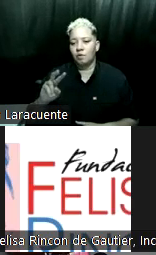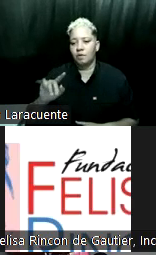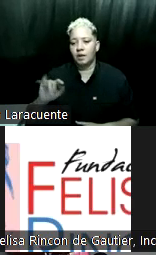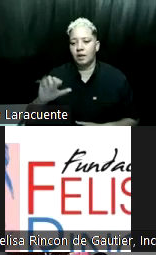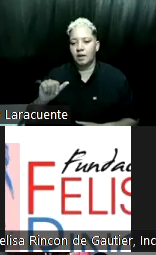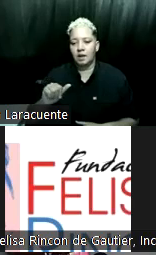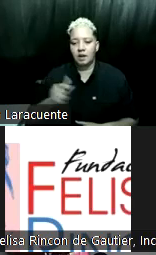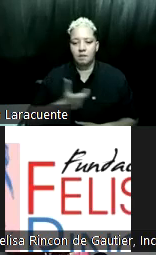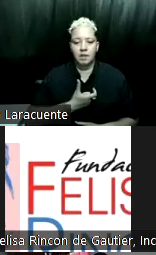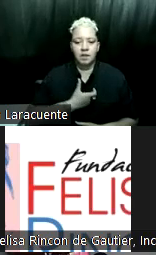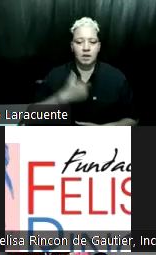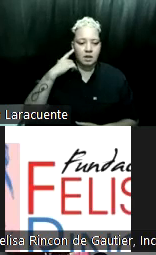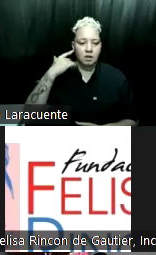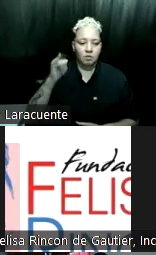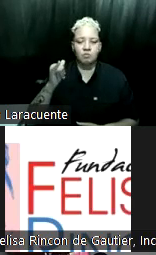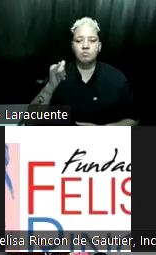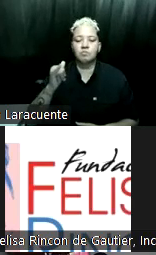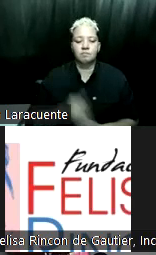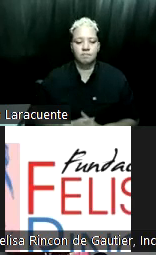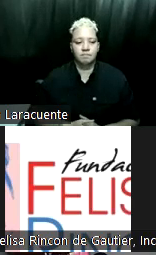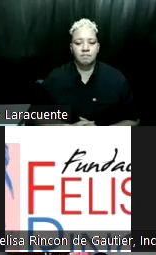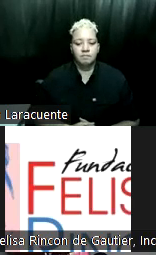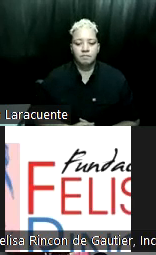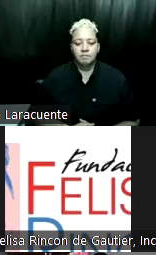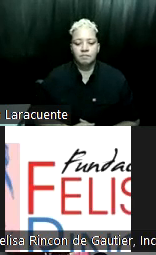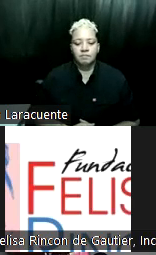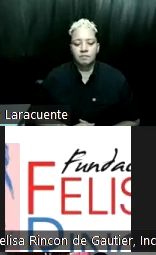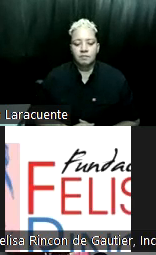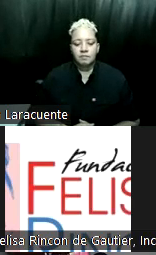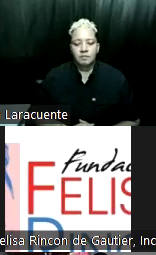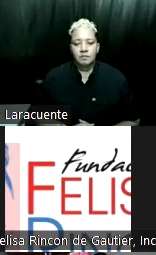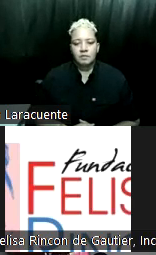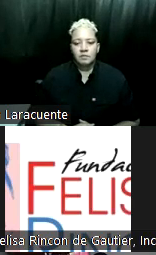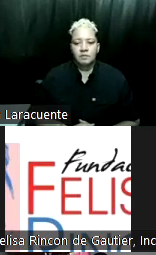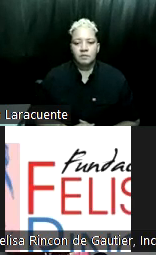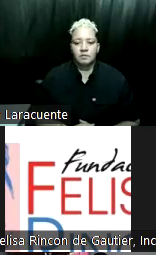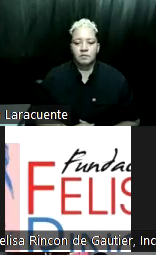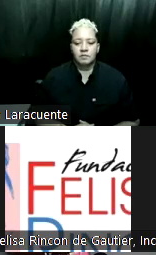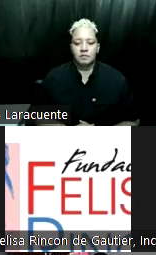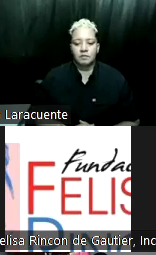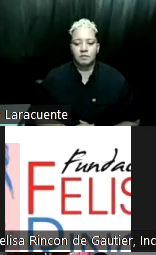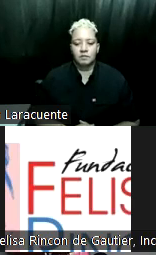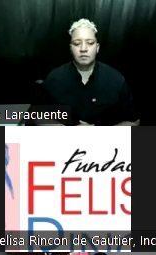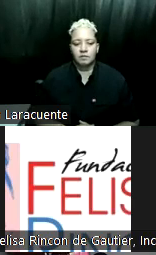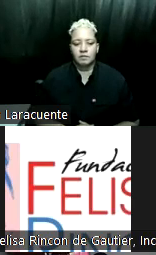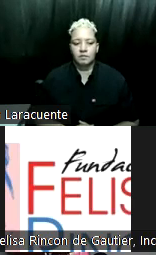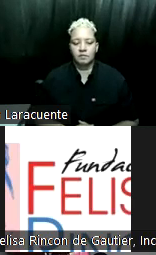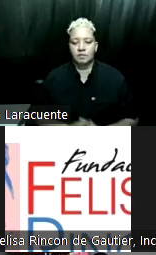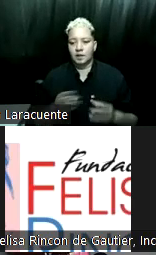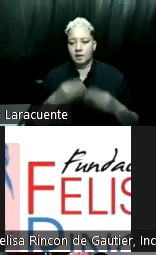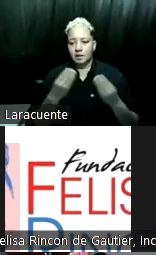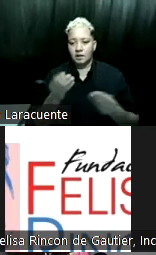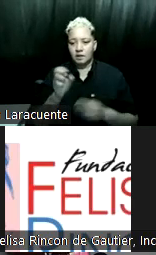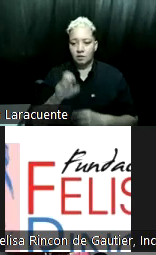oro de esos juegos y, pues le propina a Estados Unidos su